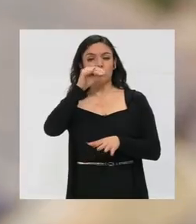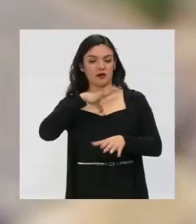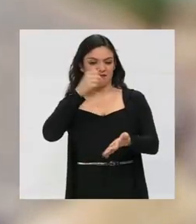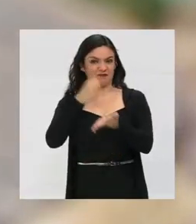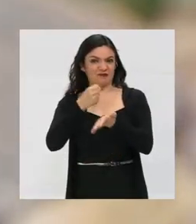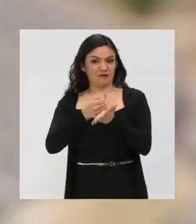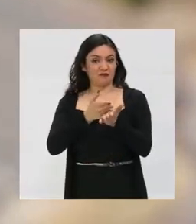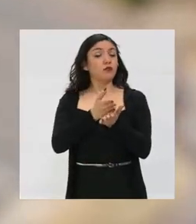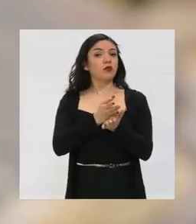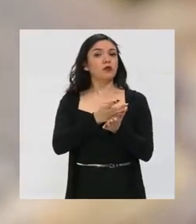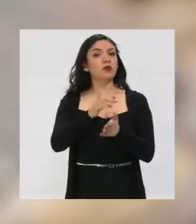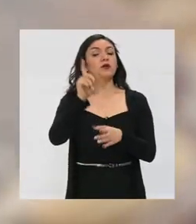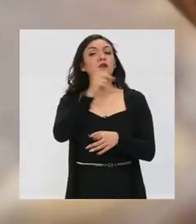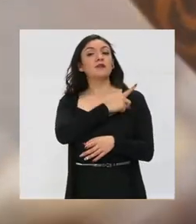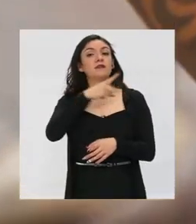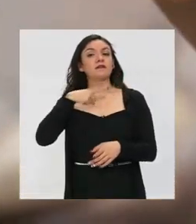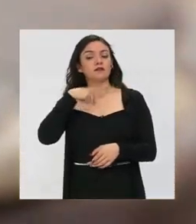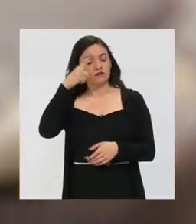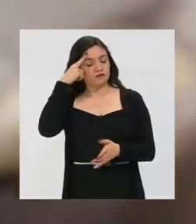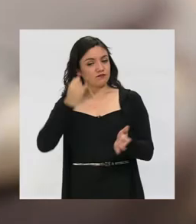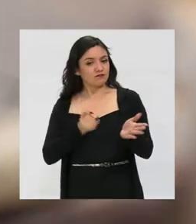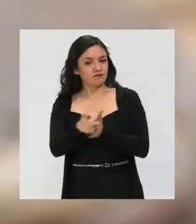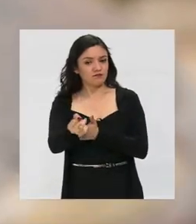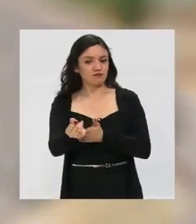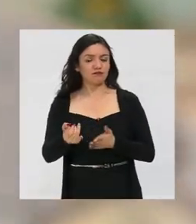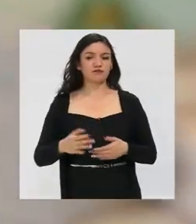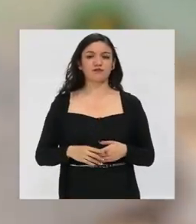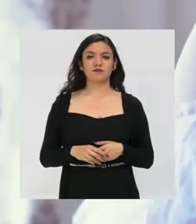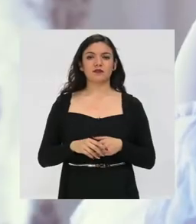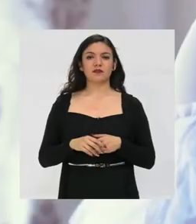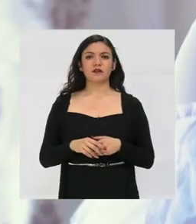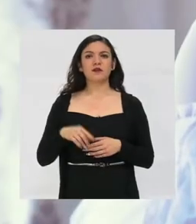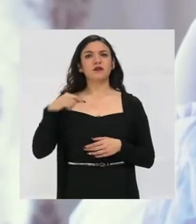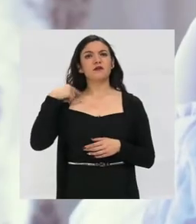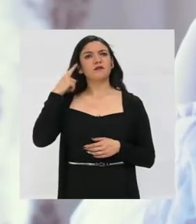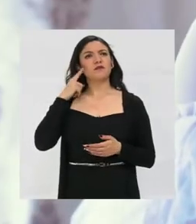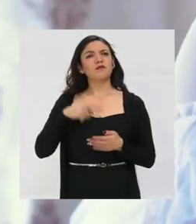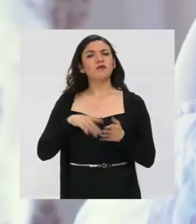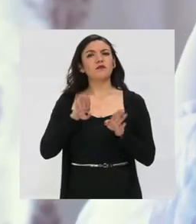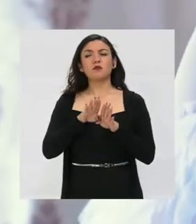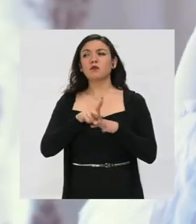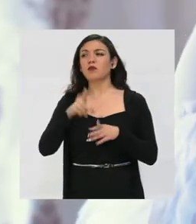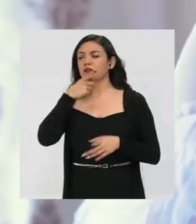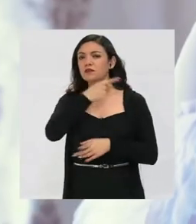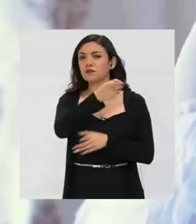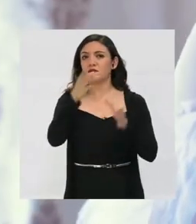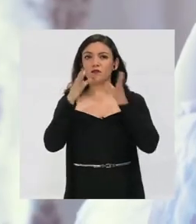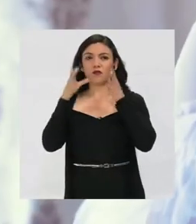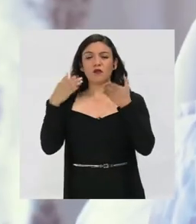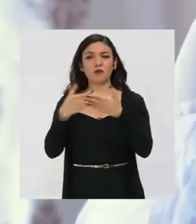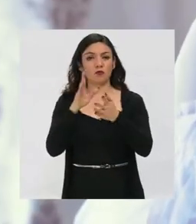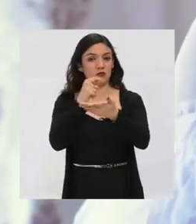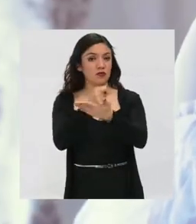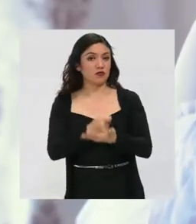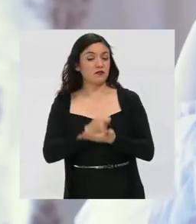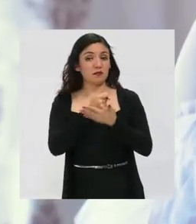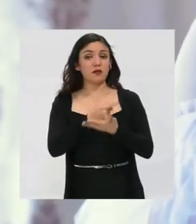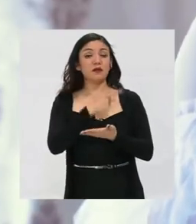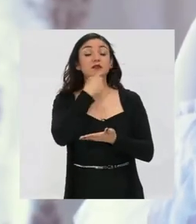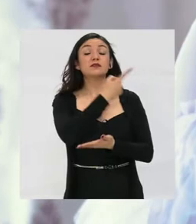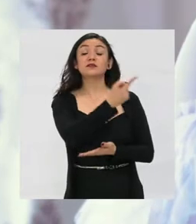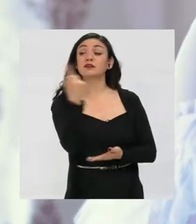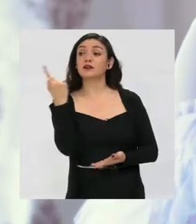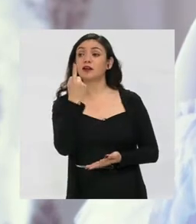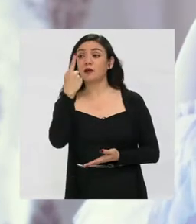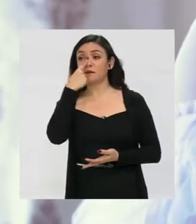piedra. Lo que se necesita es una decisión. Yo soy la directora de la comunidad terapéutica Sana